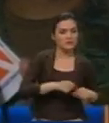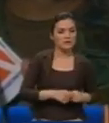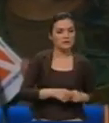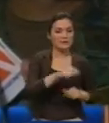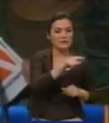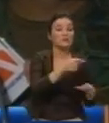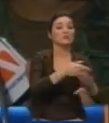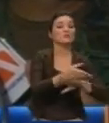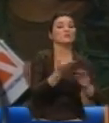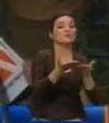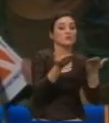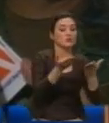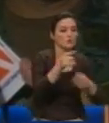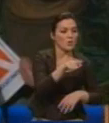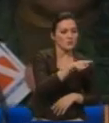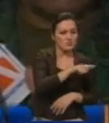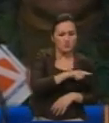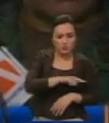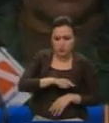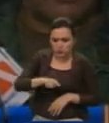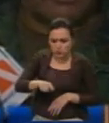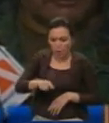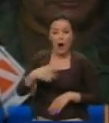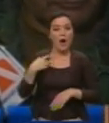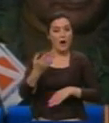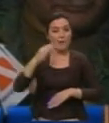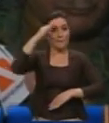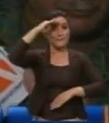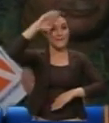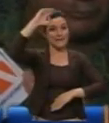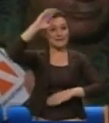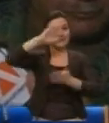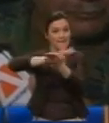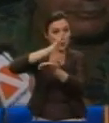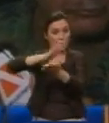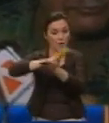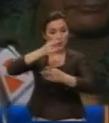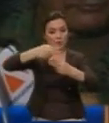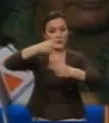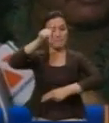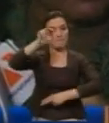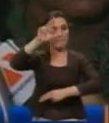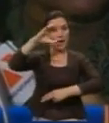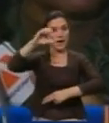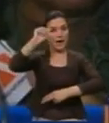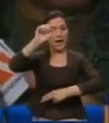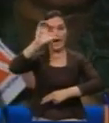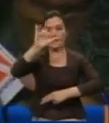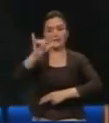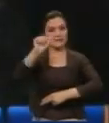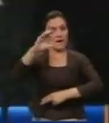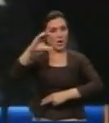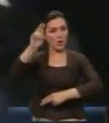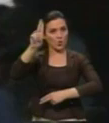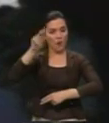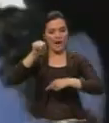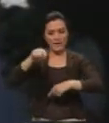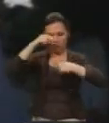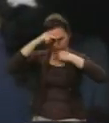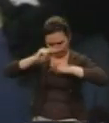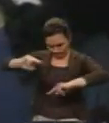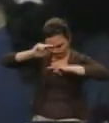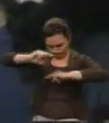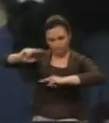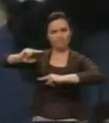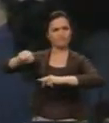serán conducidos a la escuela militar, al Cayacu. Ahí se harán ya los honores oficiales. Después del rescate